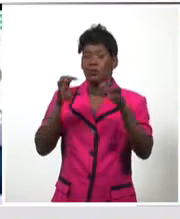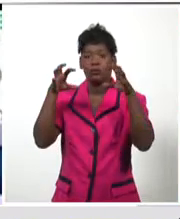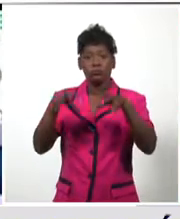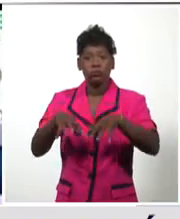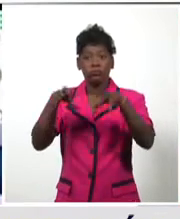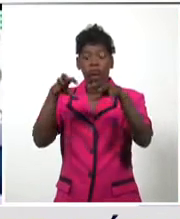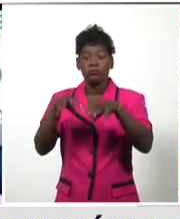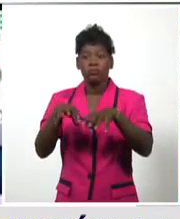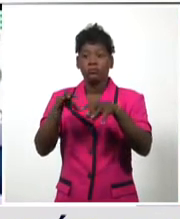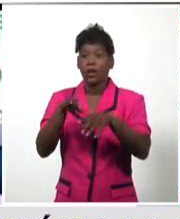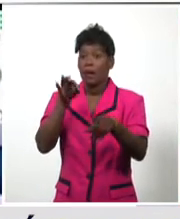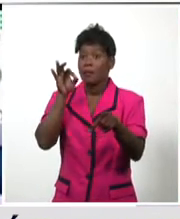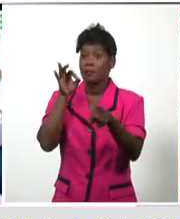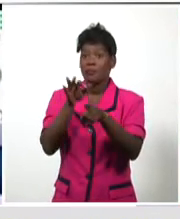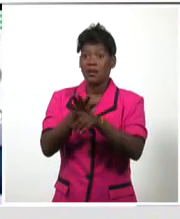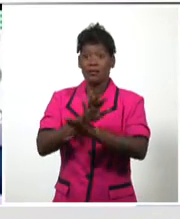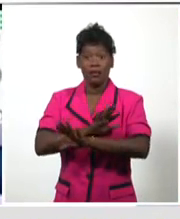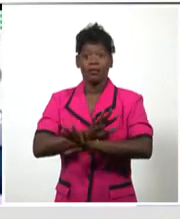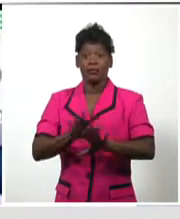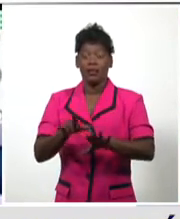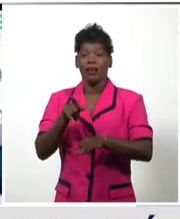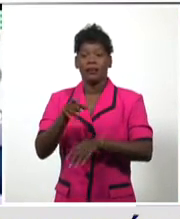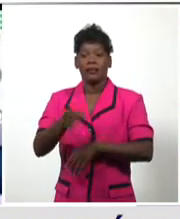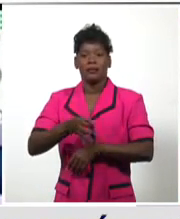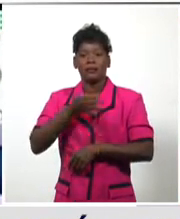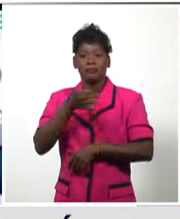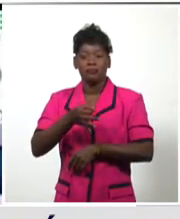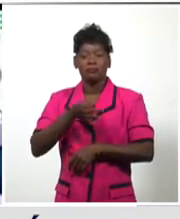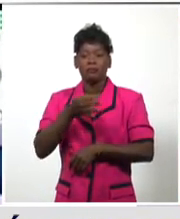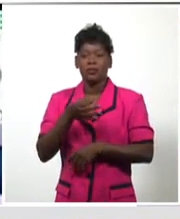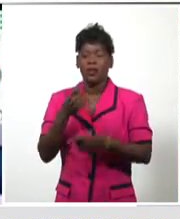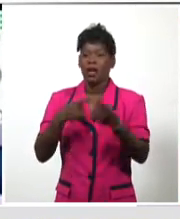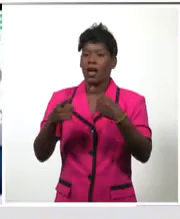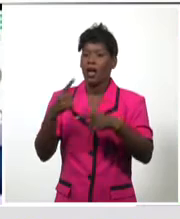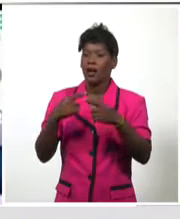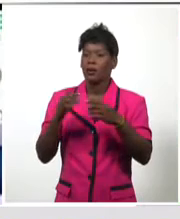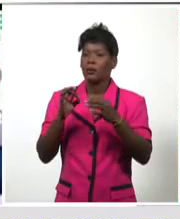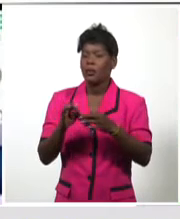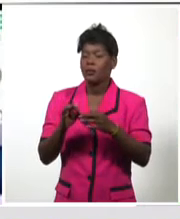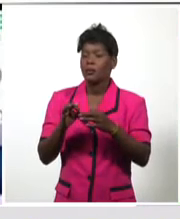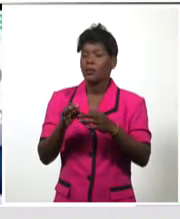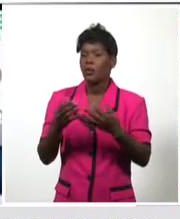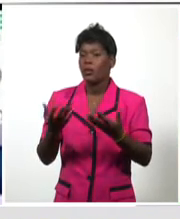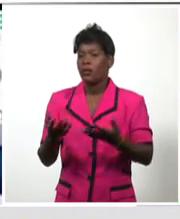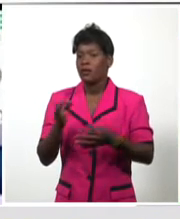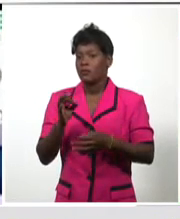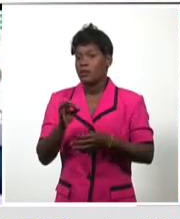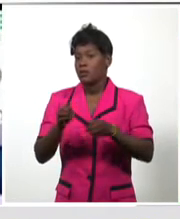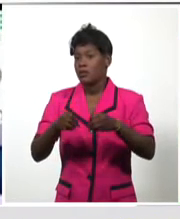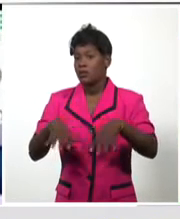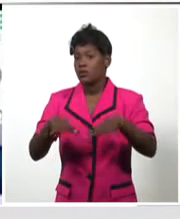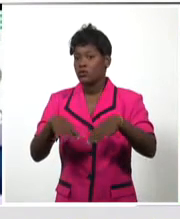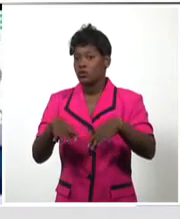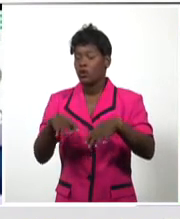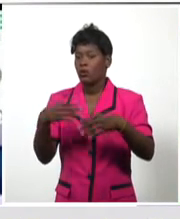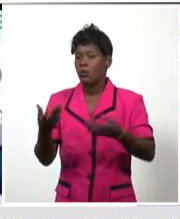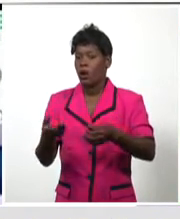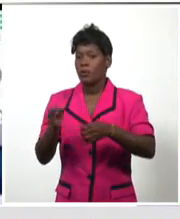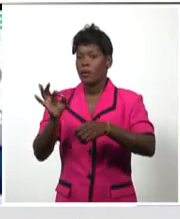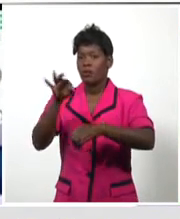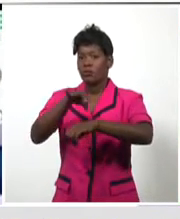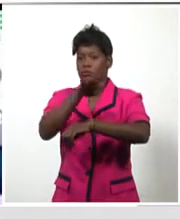la primavera. Y yo quisiera que de algún modo también nos refiriéramos a ese escenario propicio que es para la propagación del mosquito del género